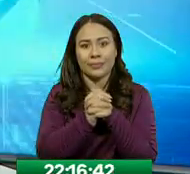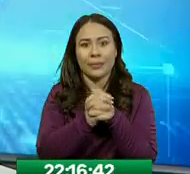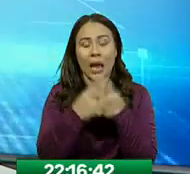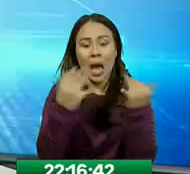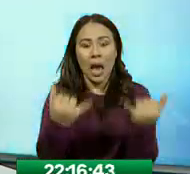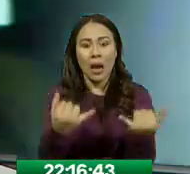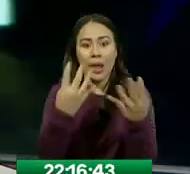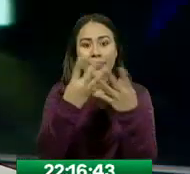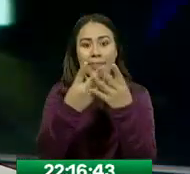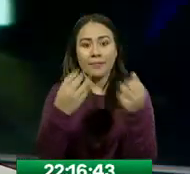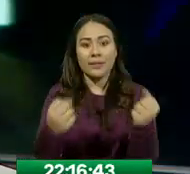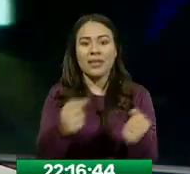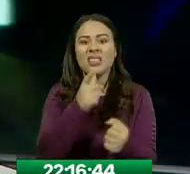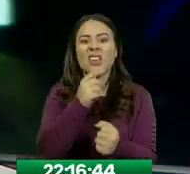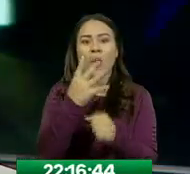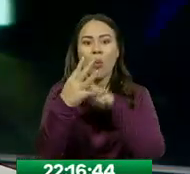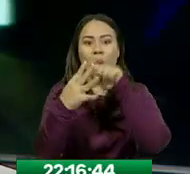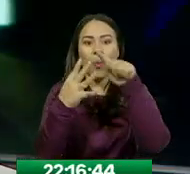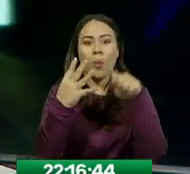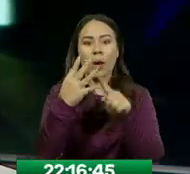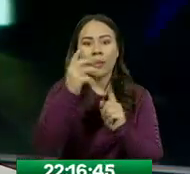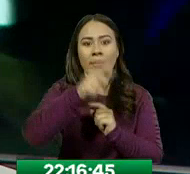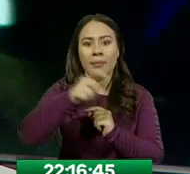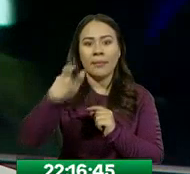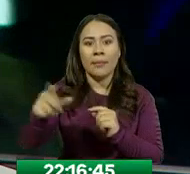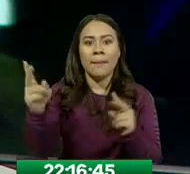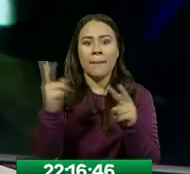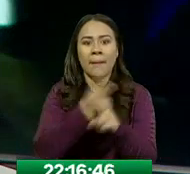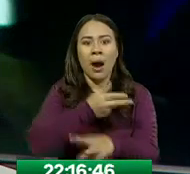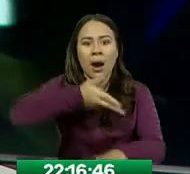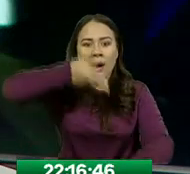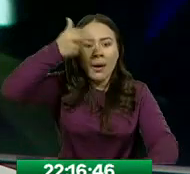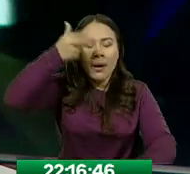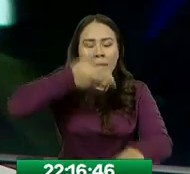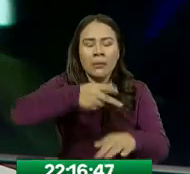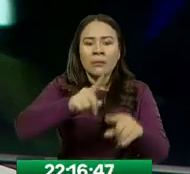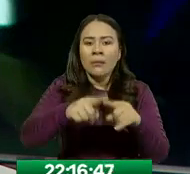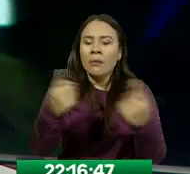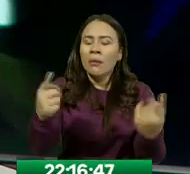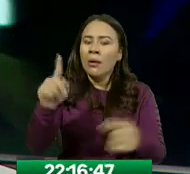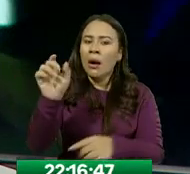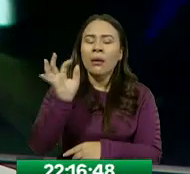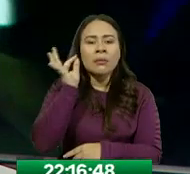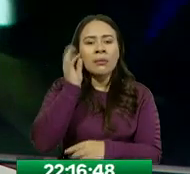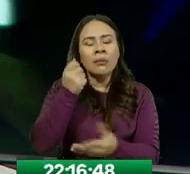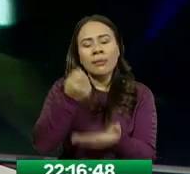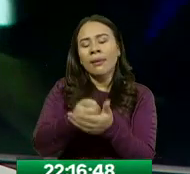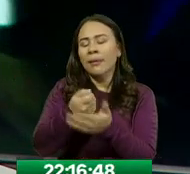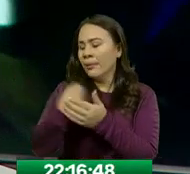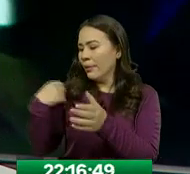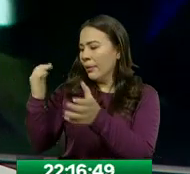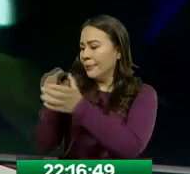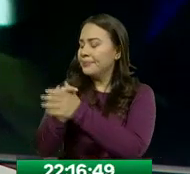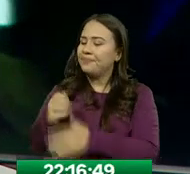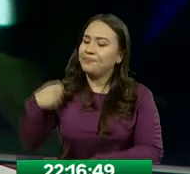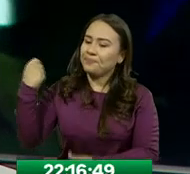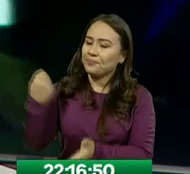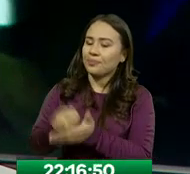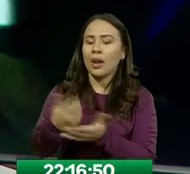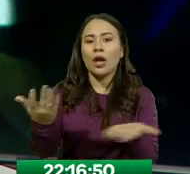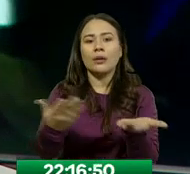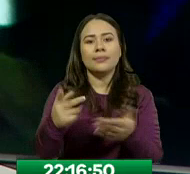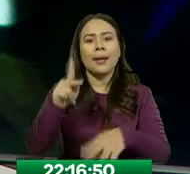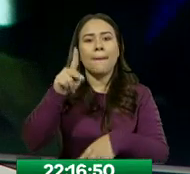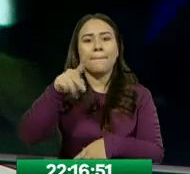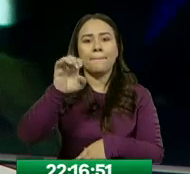Detienen a cuatro sospechosos de asaltar y posteriormente dispararle a una mujer cuando realizaba compras con su esposo en el cantón Pedro Carbo,